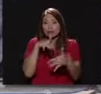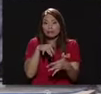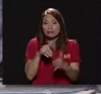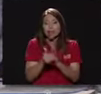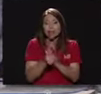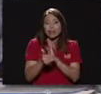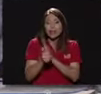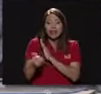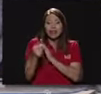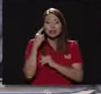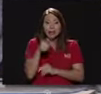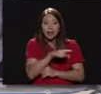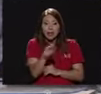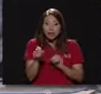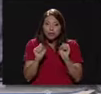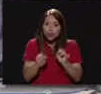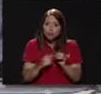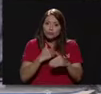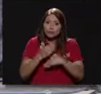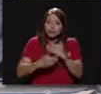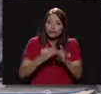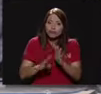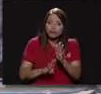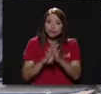necesarias a reconvertirse, ¿verdad?